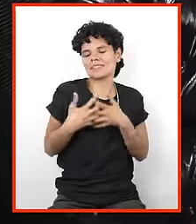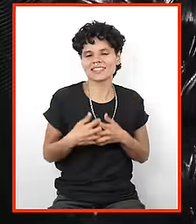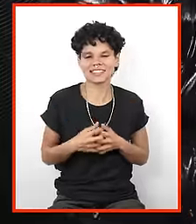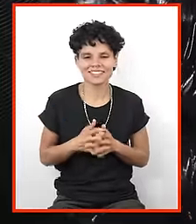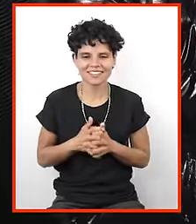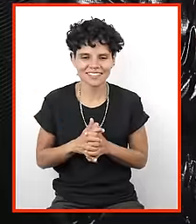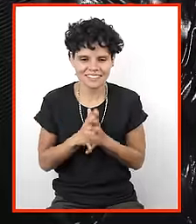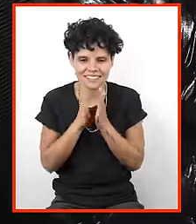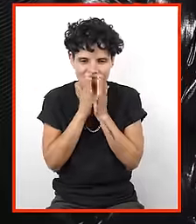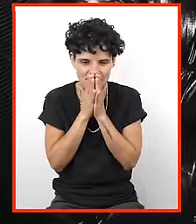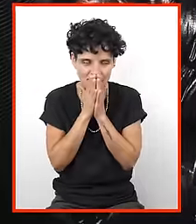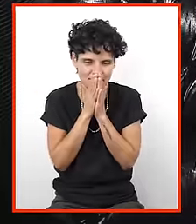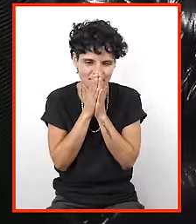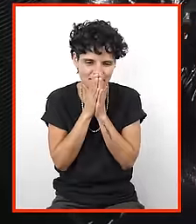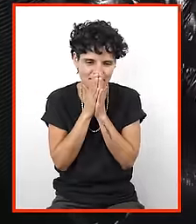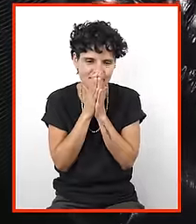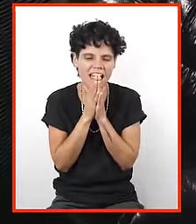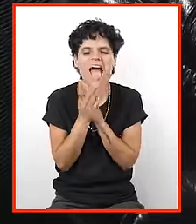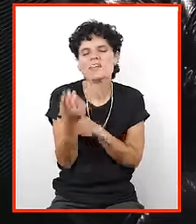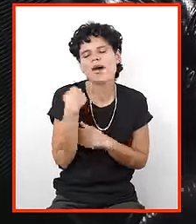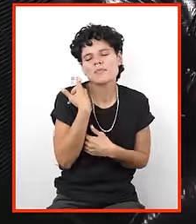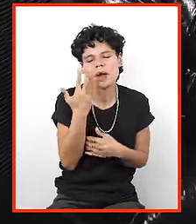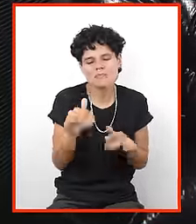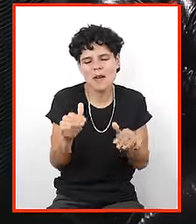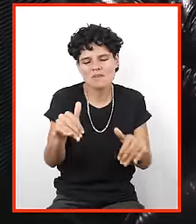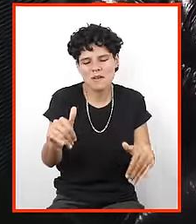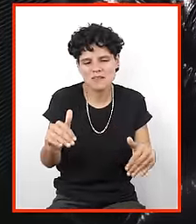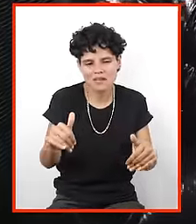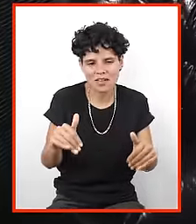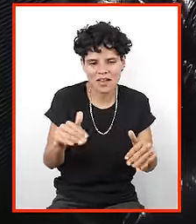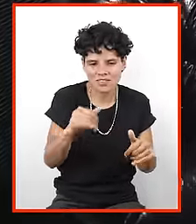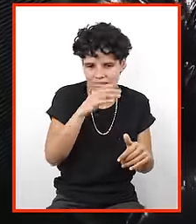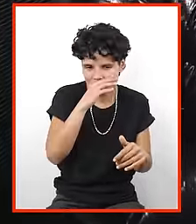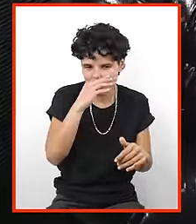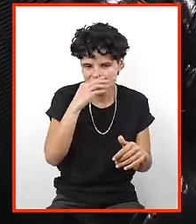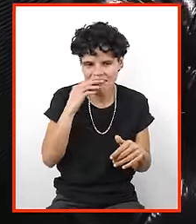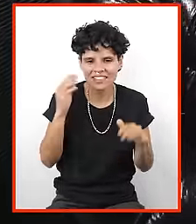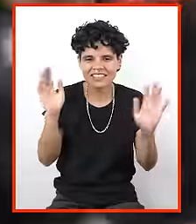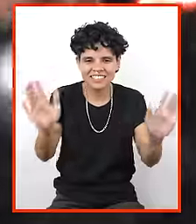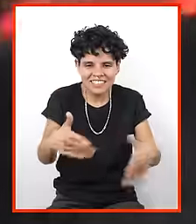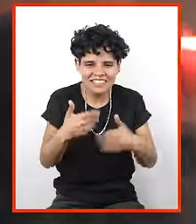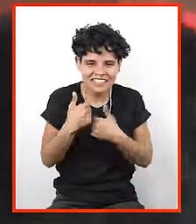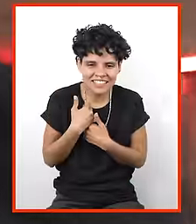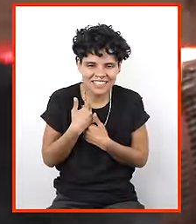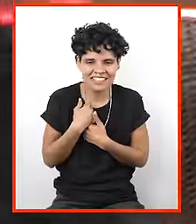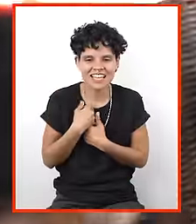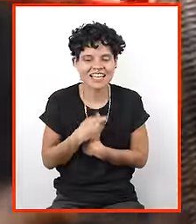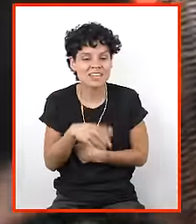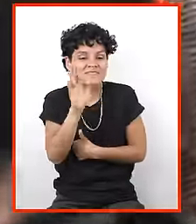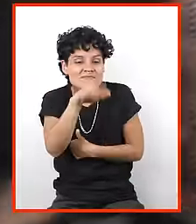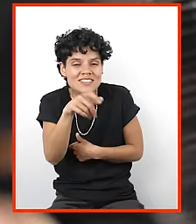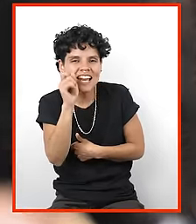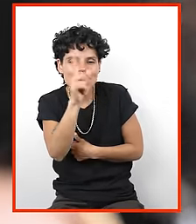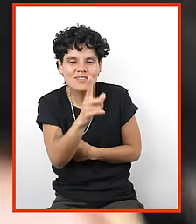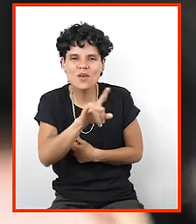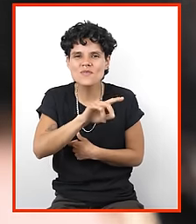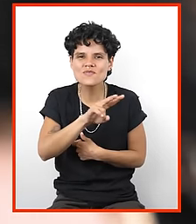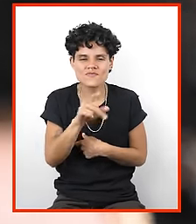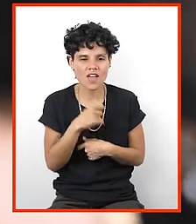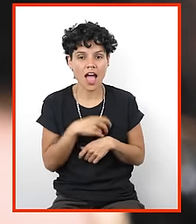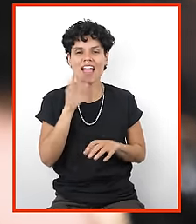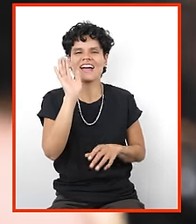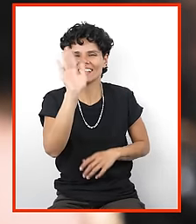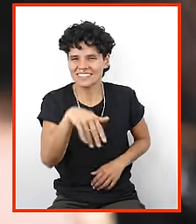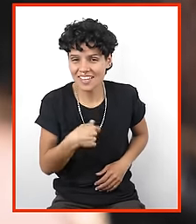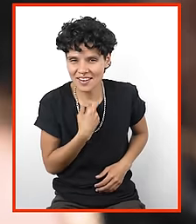¿Llegó? Hola, mi guagua, ven. ¡Ay, acá está! ¡Mira, Gulliver, es la uva! Oh, sí, es